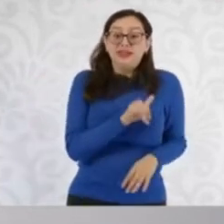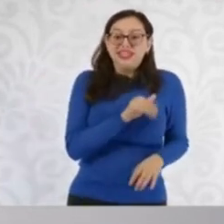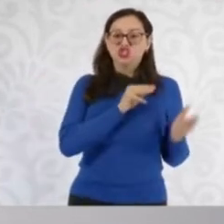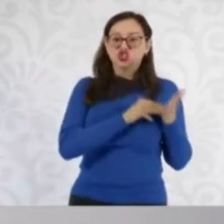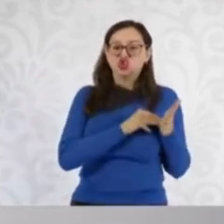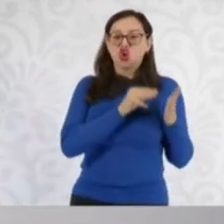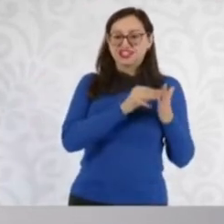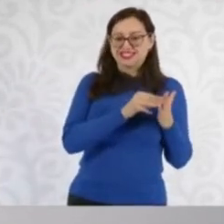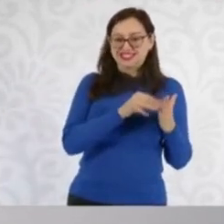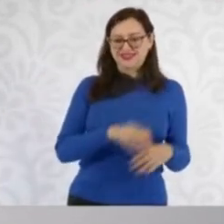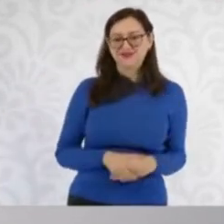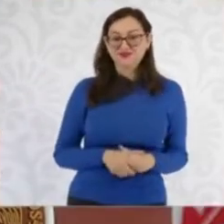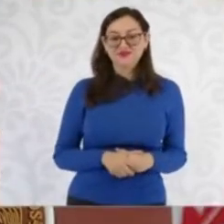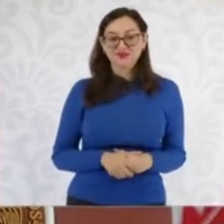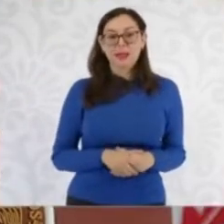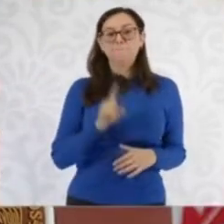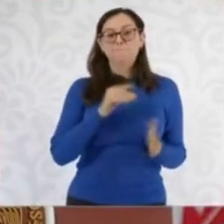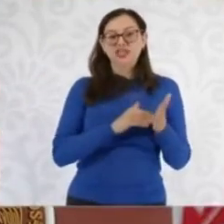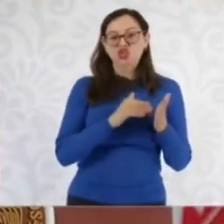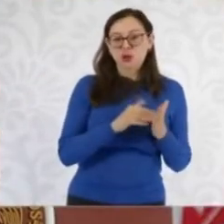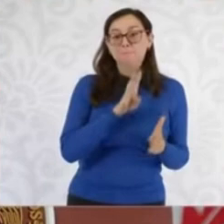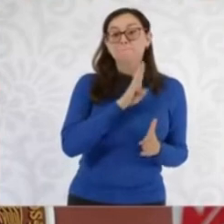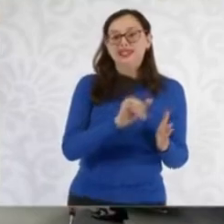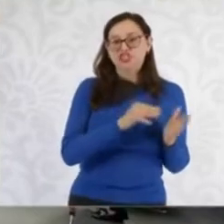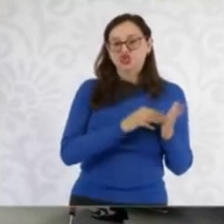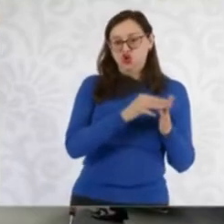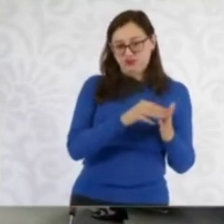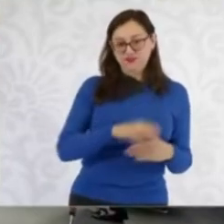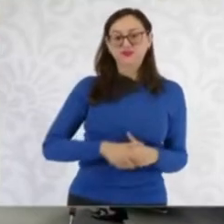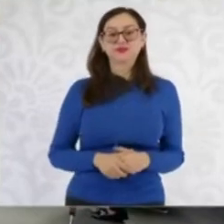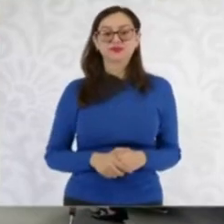pasan de millones a billones de manera directa.